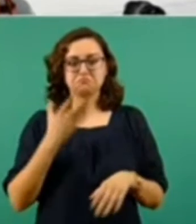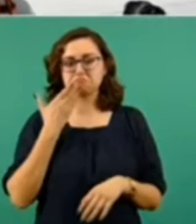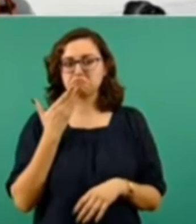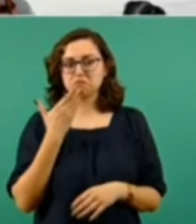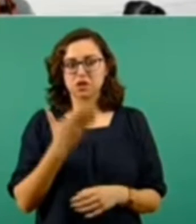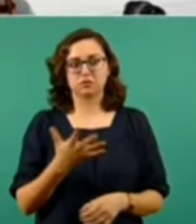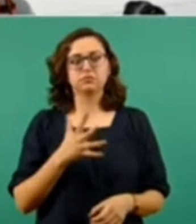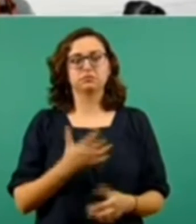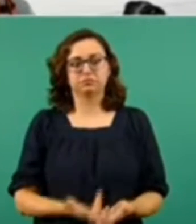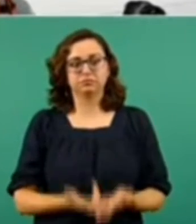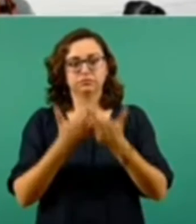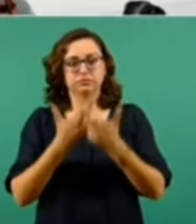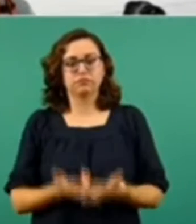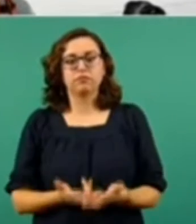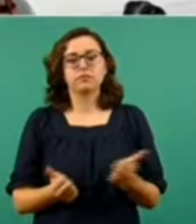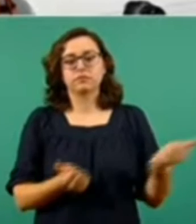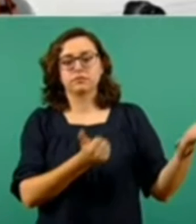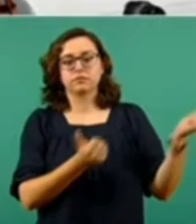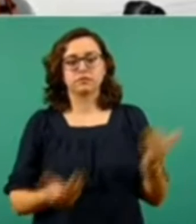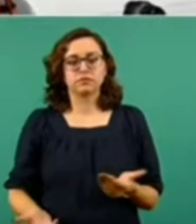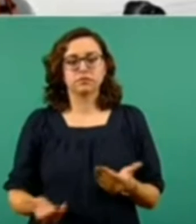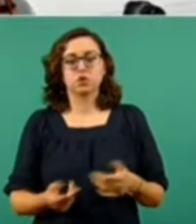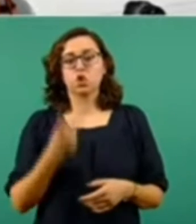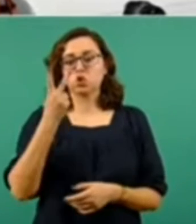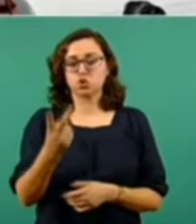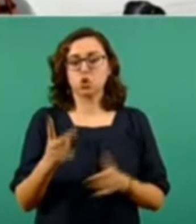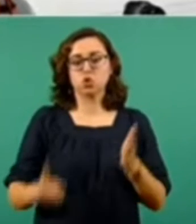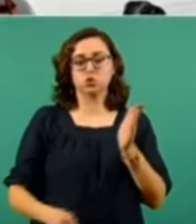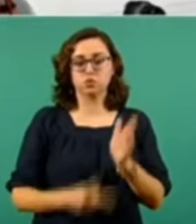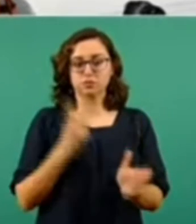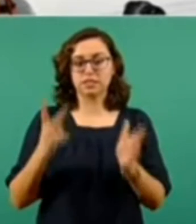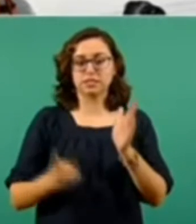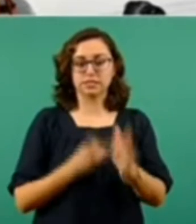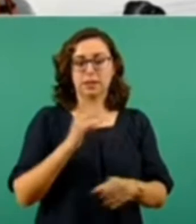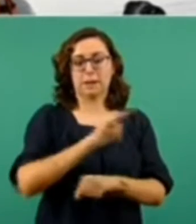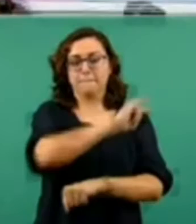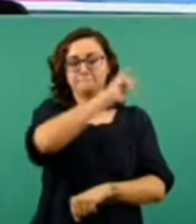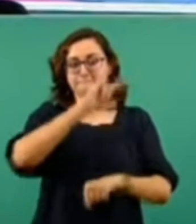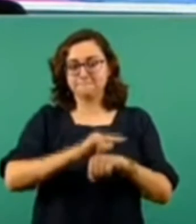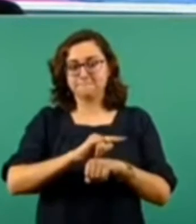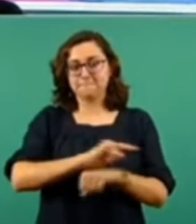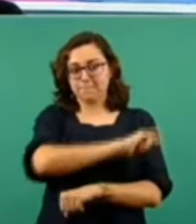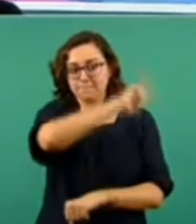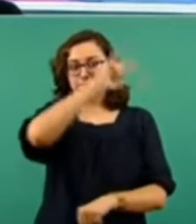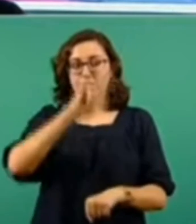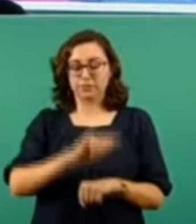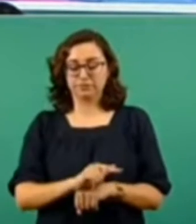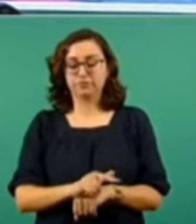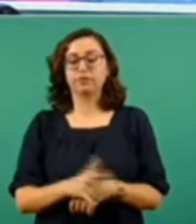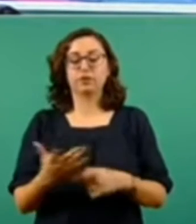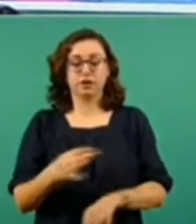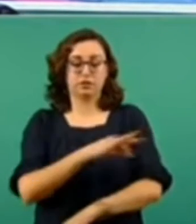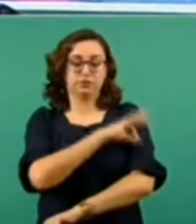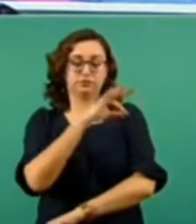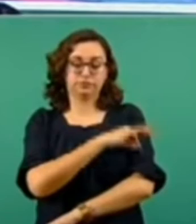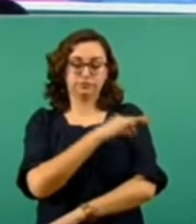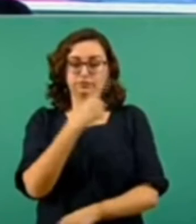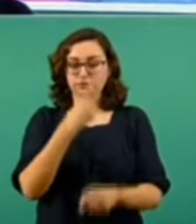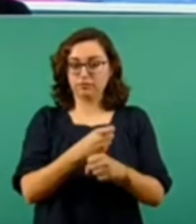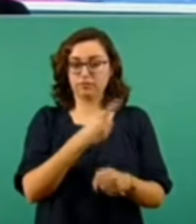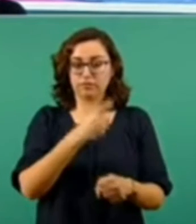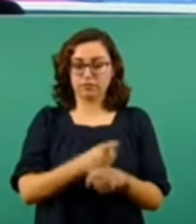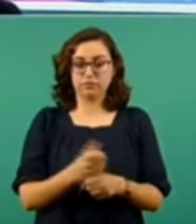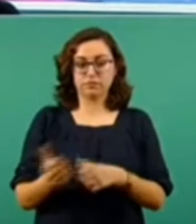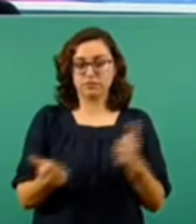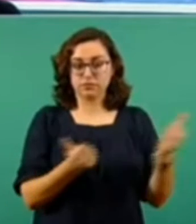de las vacunas, porque hoy recibimos 2 embarques importantes con cantidades de dosis importantes. El primero de ellos se